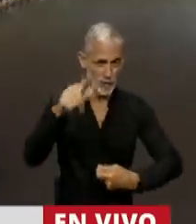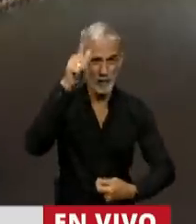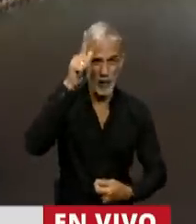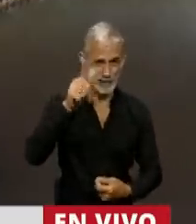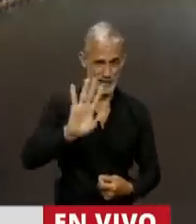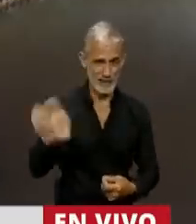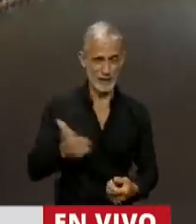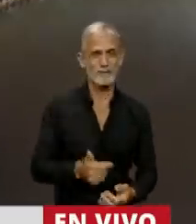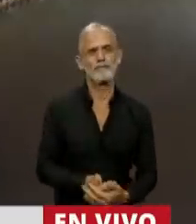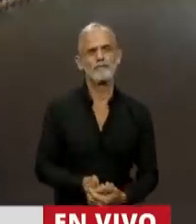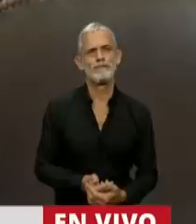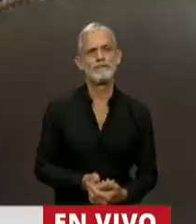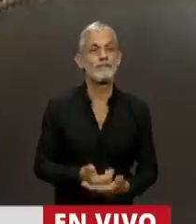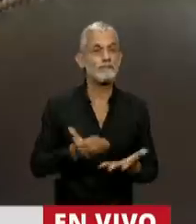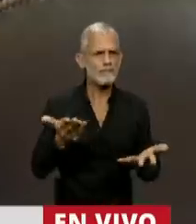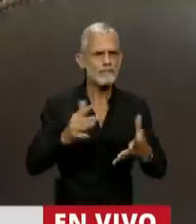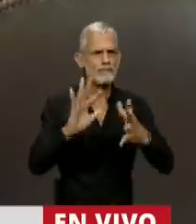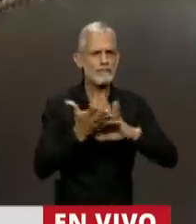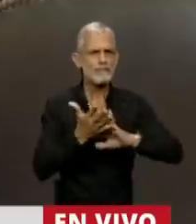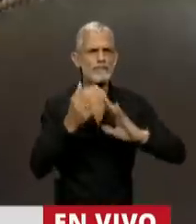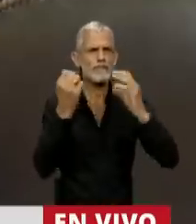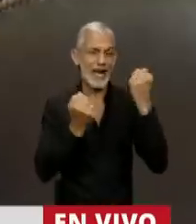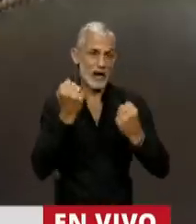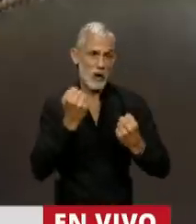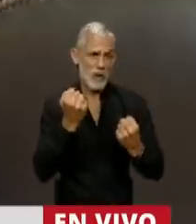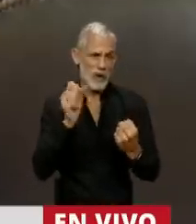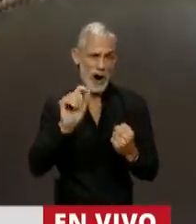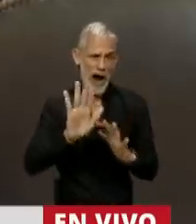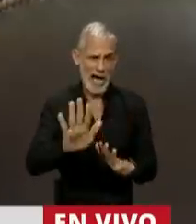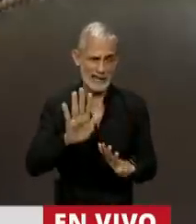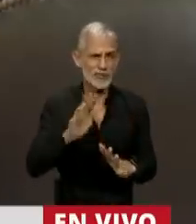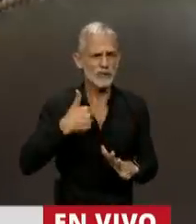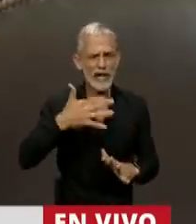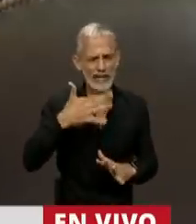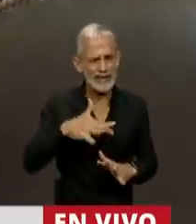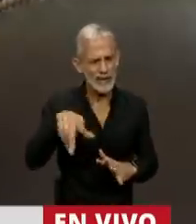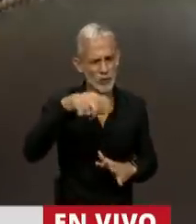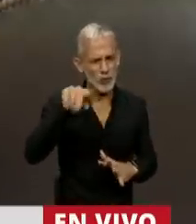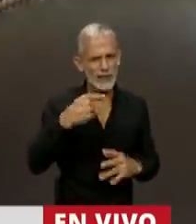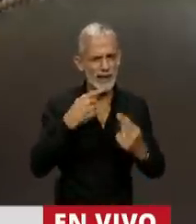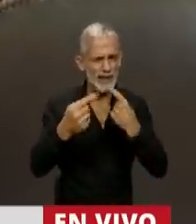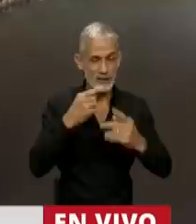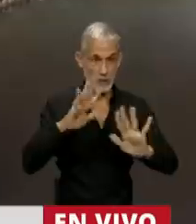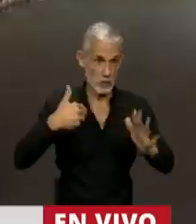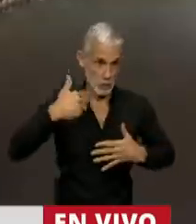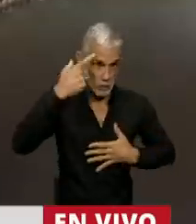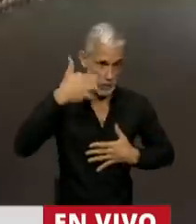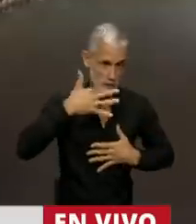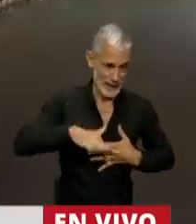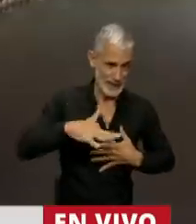Pero este modelo económico, a nuestro entender, así como entiendo lo que ustedes dicen, pero a nuestro entender,